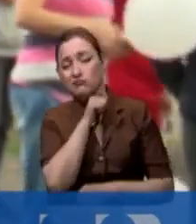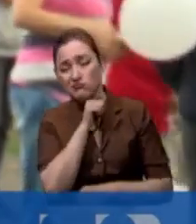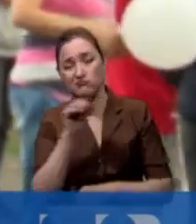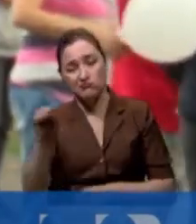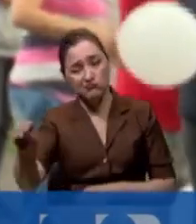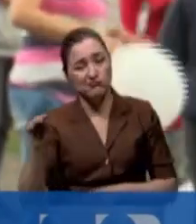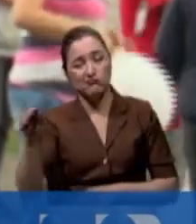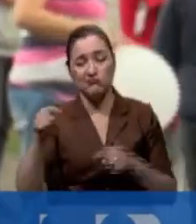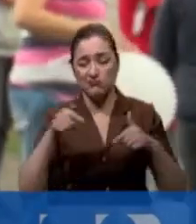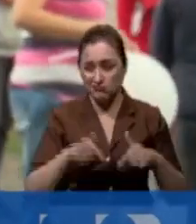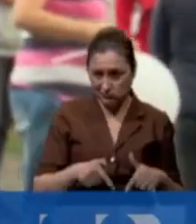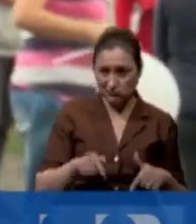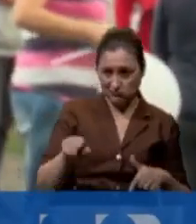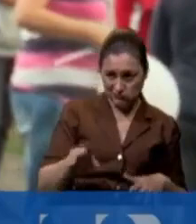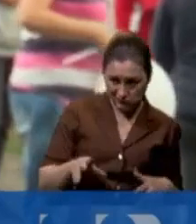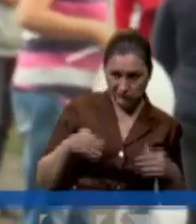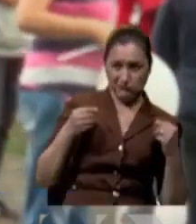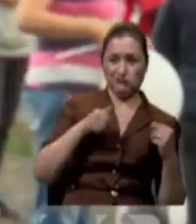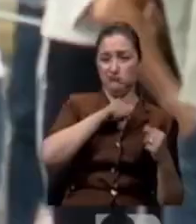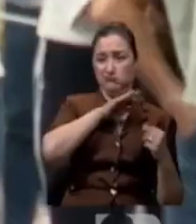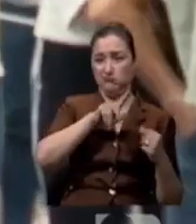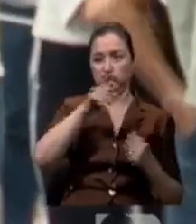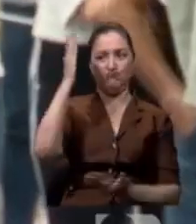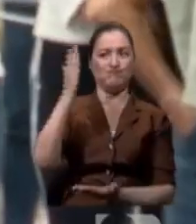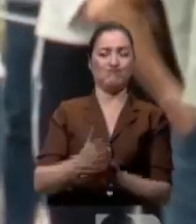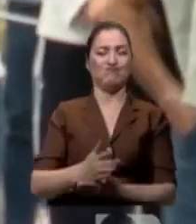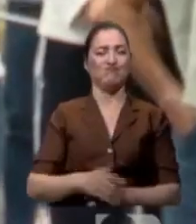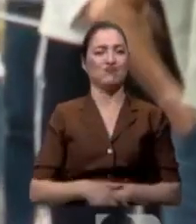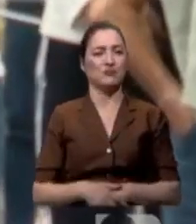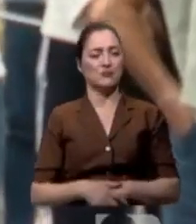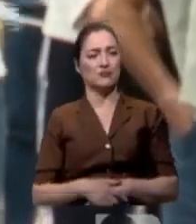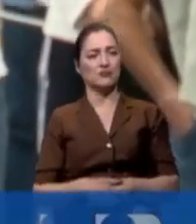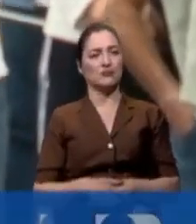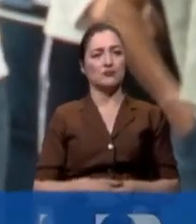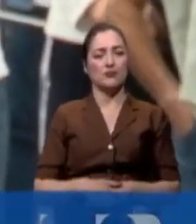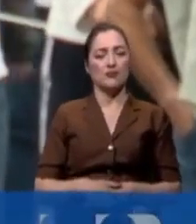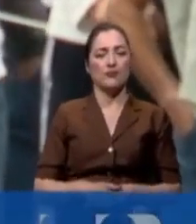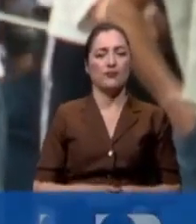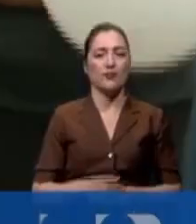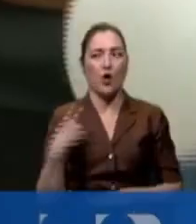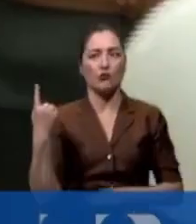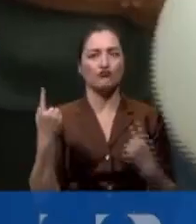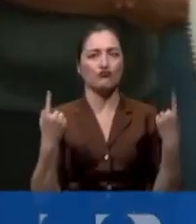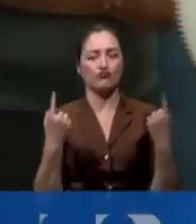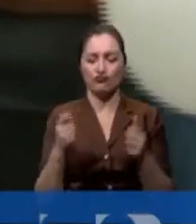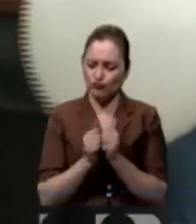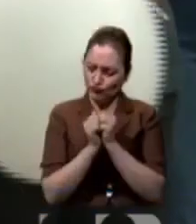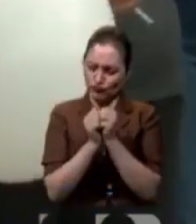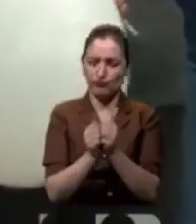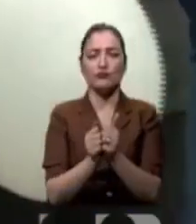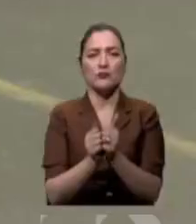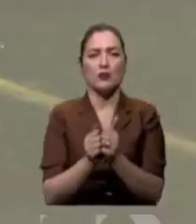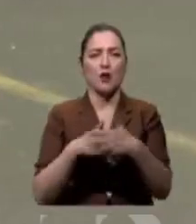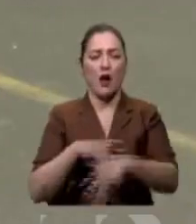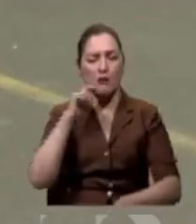es posible que aquí en nuestra organización van a tener cabida. Con esto queremos demostrar que la isla está unida. Los moradores esperan que con